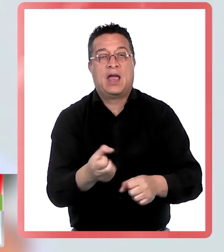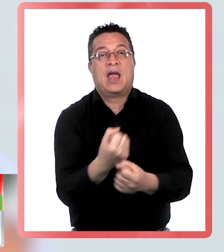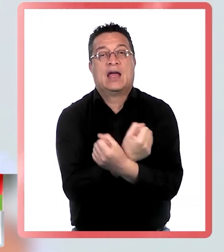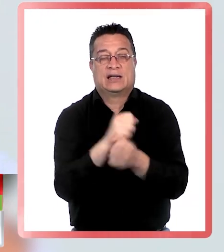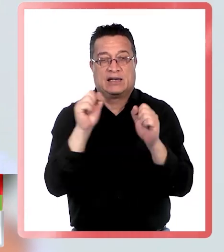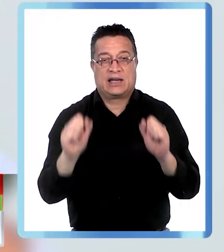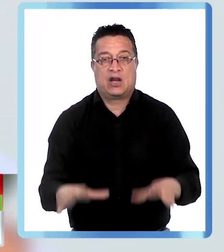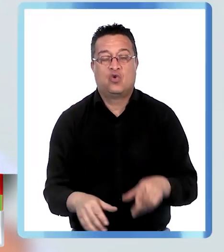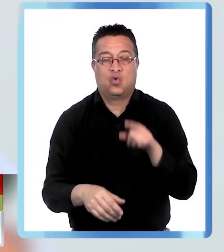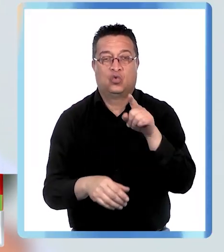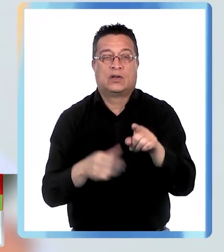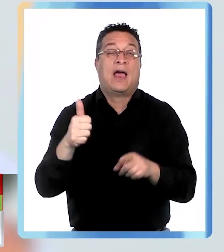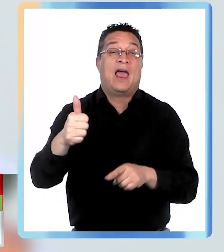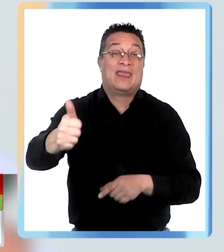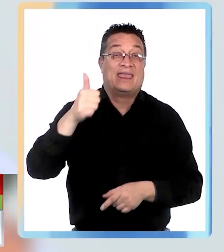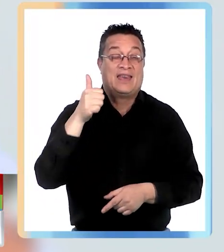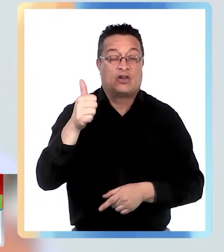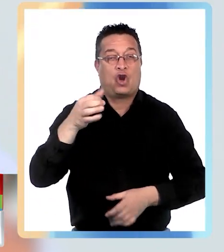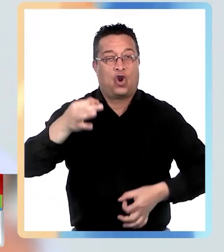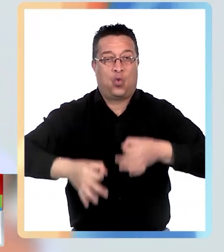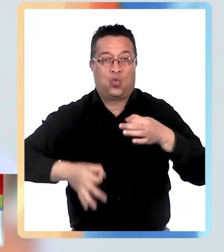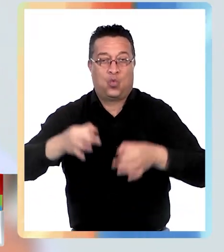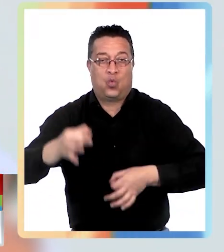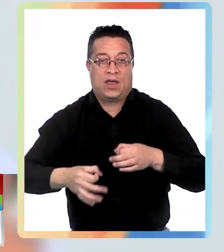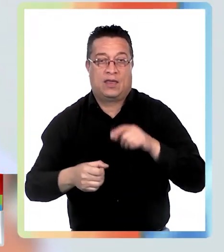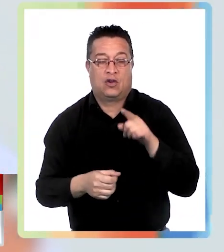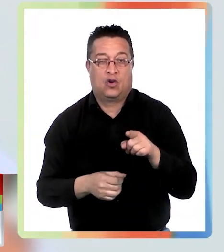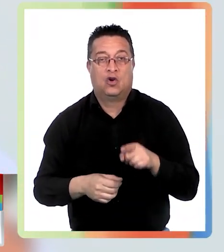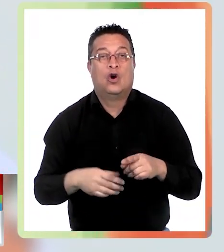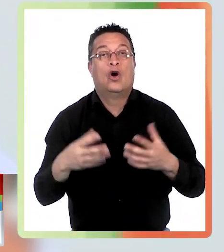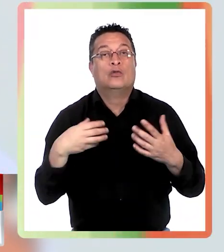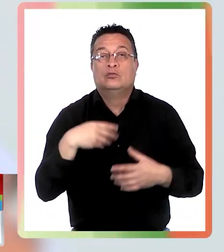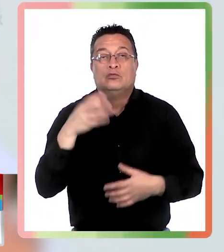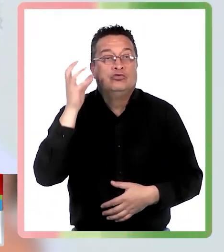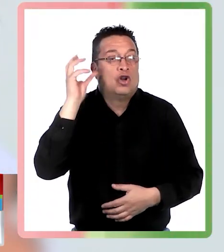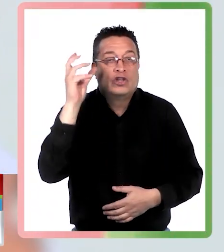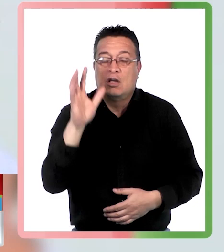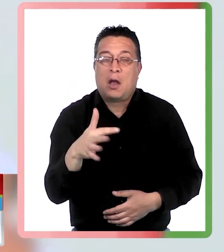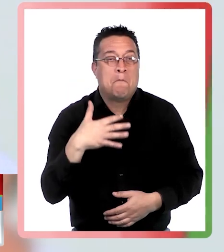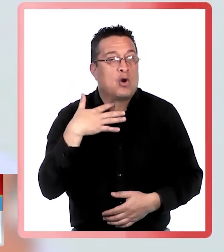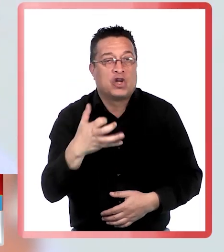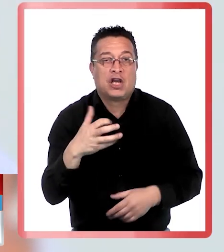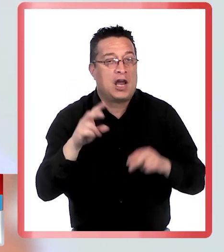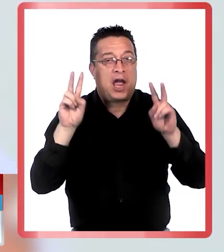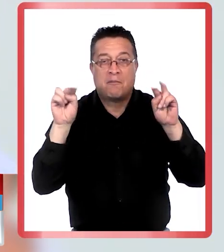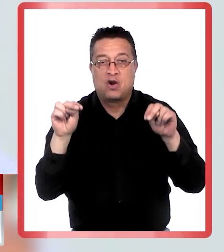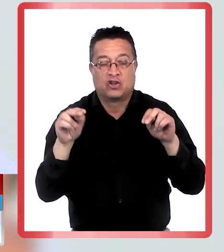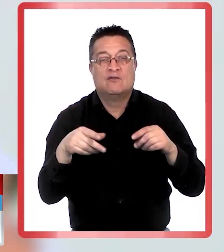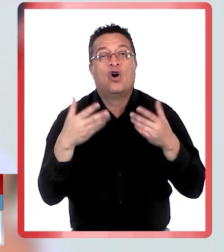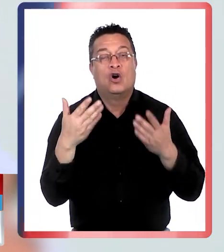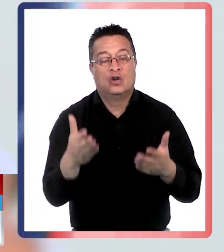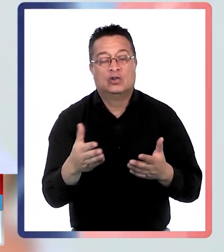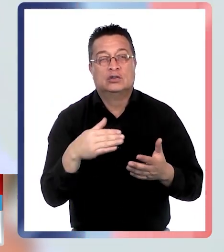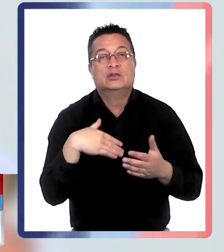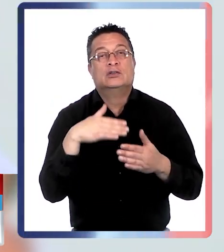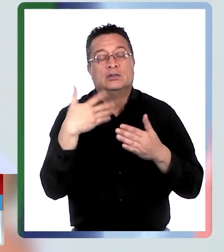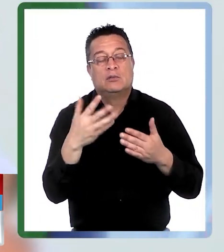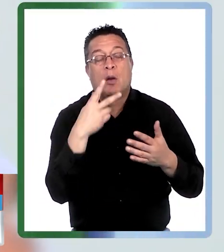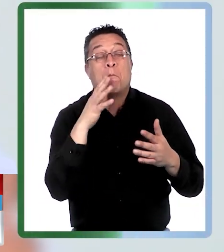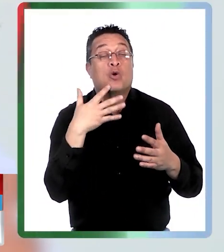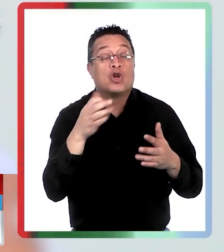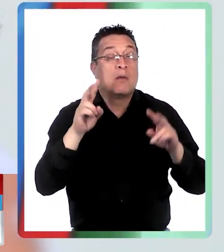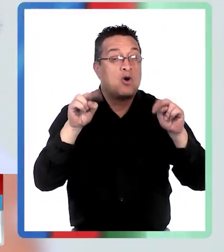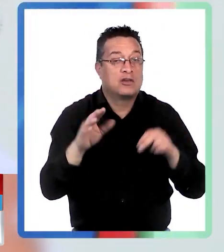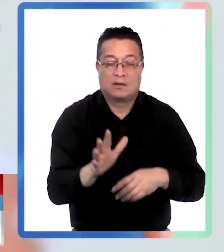solicitado la renuncia al el director jurídico Eh no entendemos las razones realmente no entiendo cuál